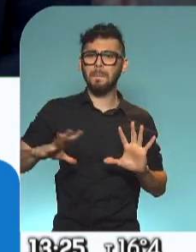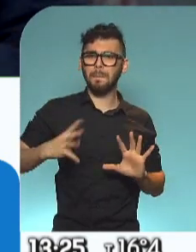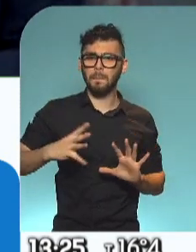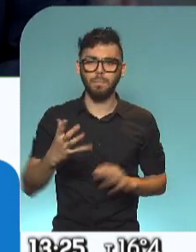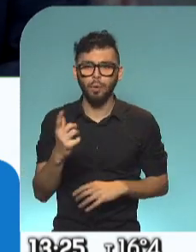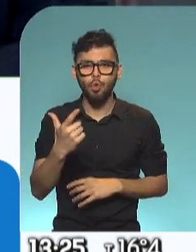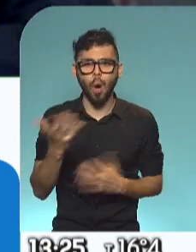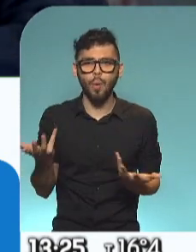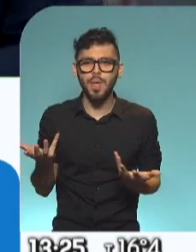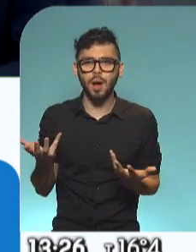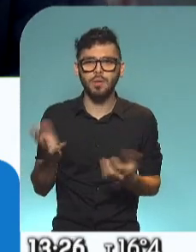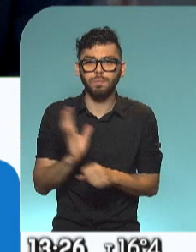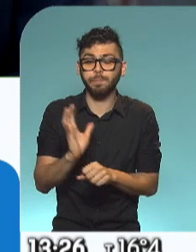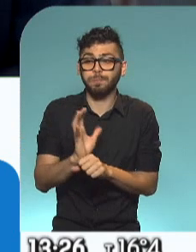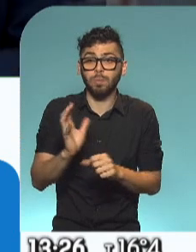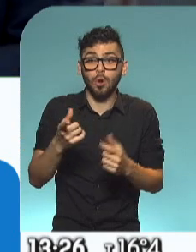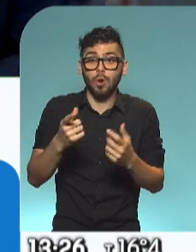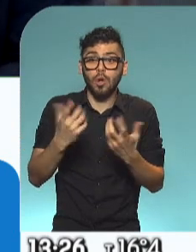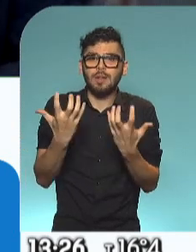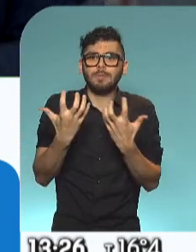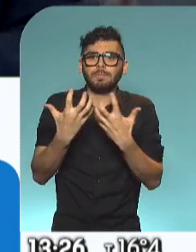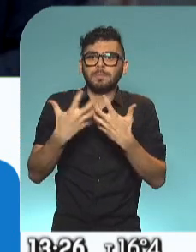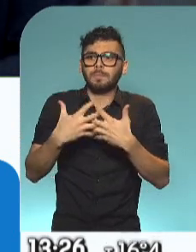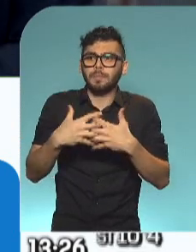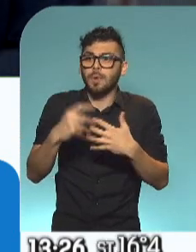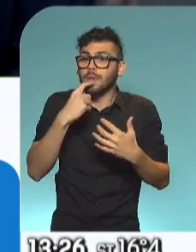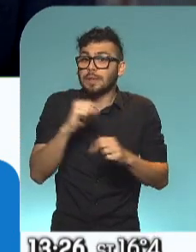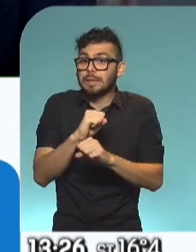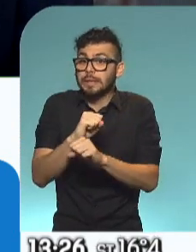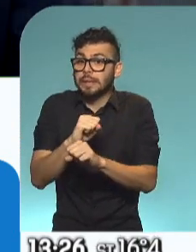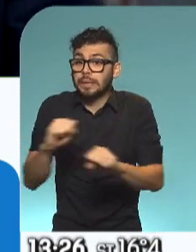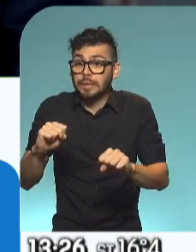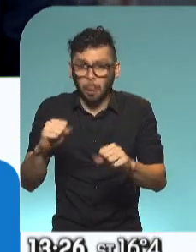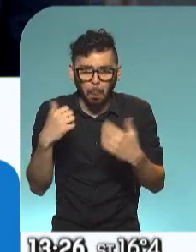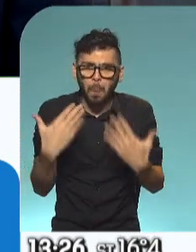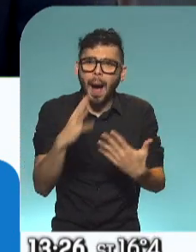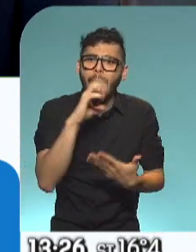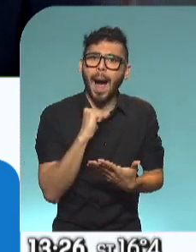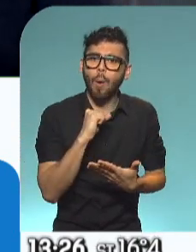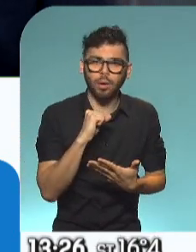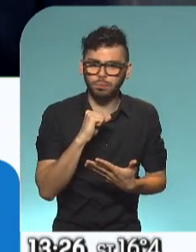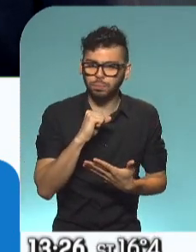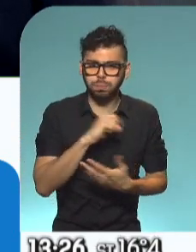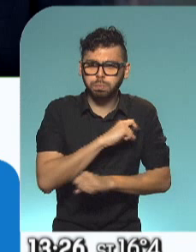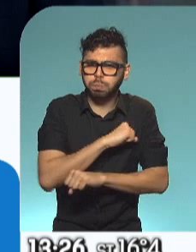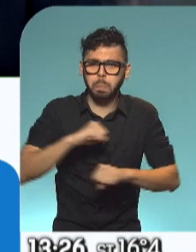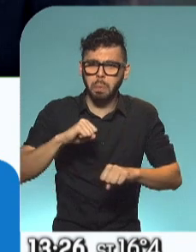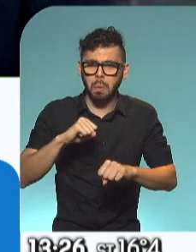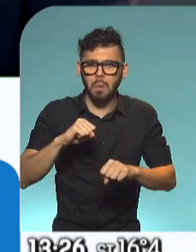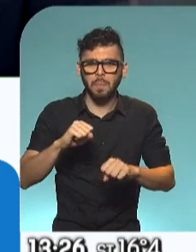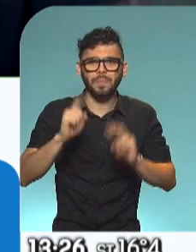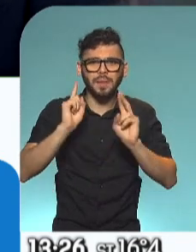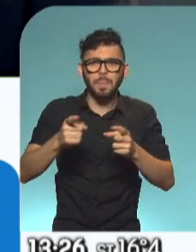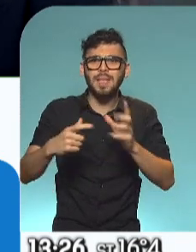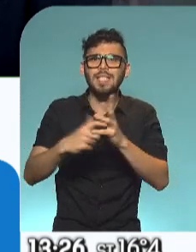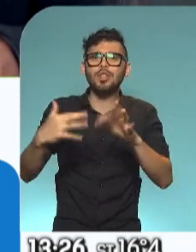crisis el modelo y que ese modelo respondiera. Se habló mucho de que no existía el concepto de ciudadanía en estas